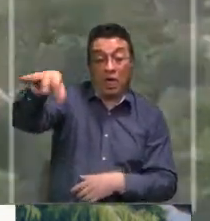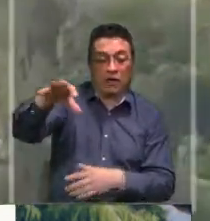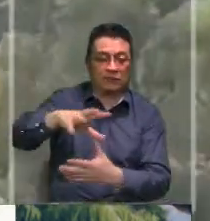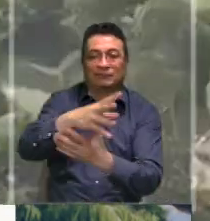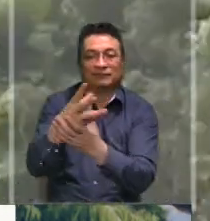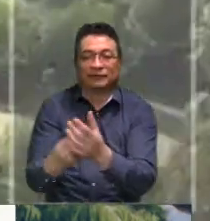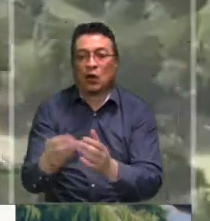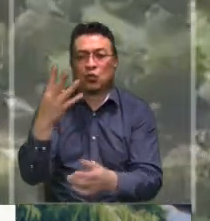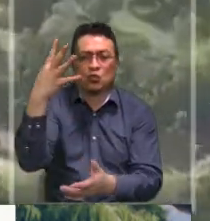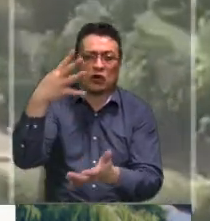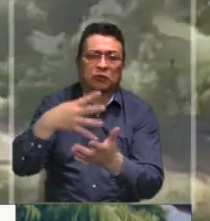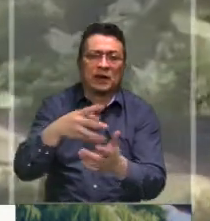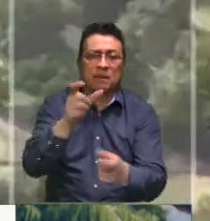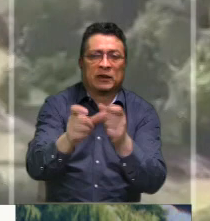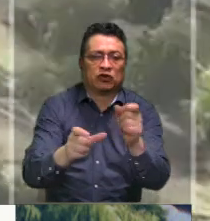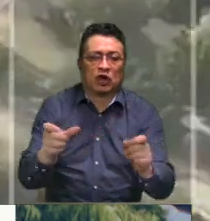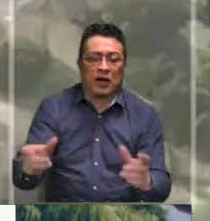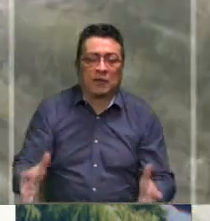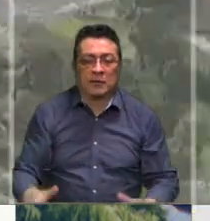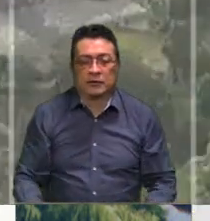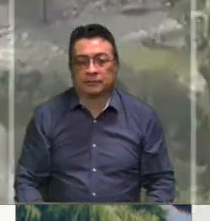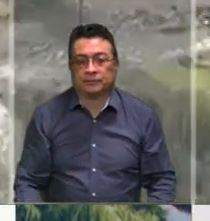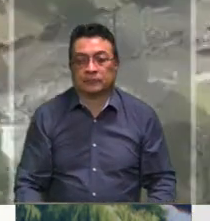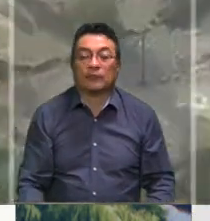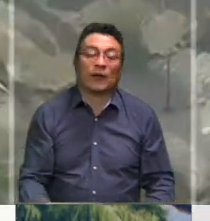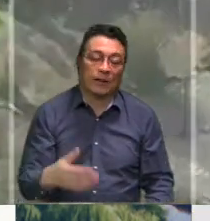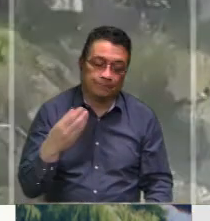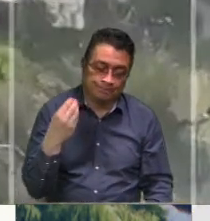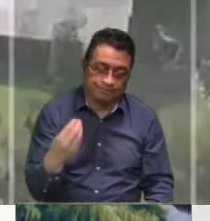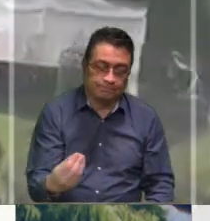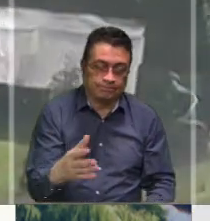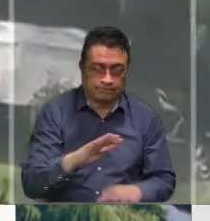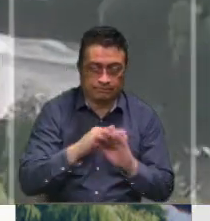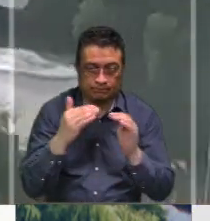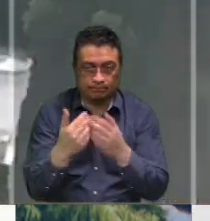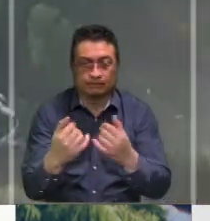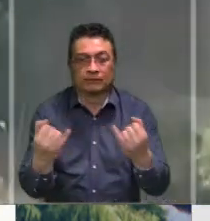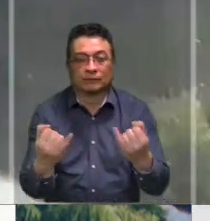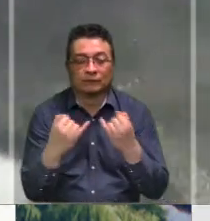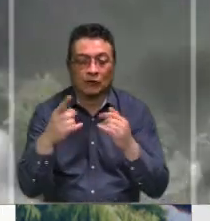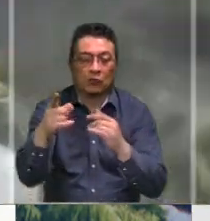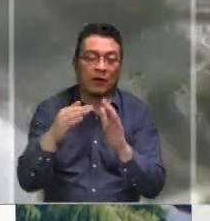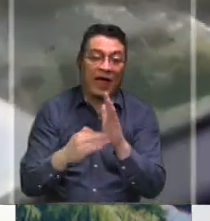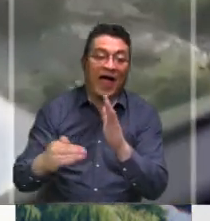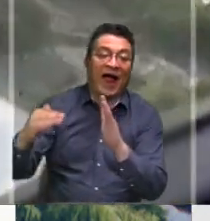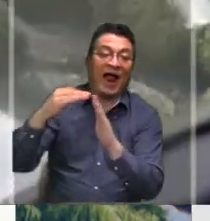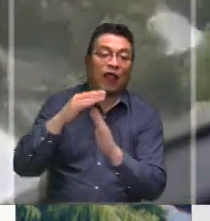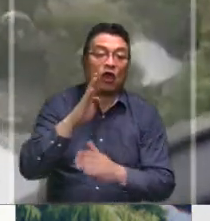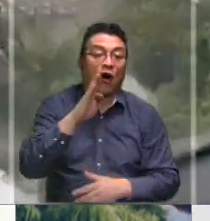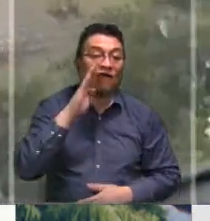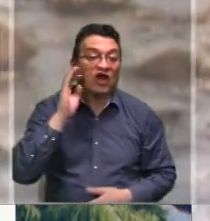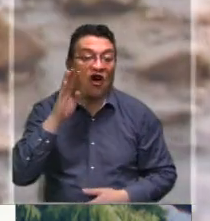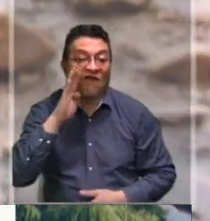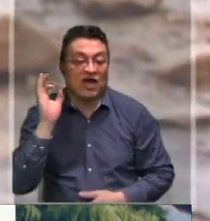personas. Muy bien, Jorge Valencia, y el informe del Alto Biobío. Muchísimas gracias. Las dimensiones.